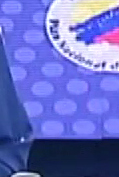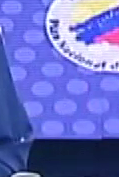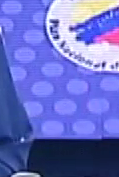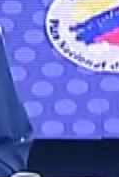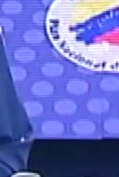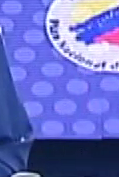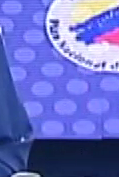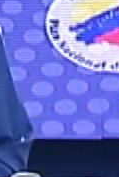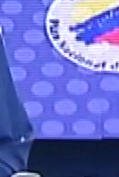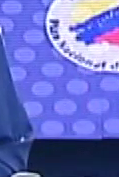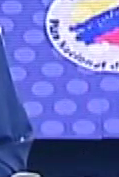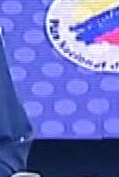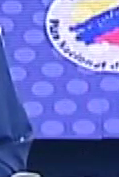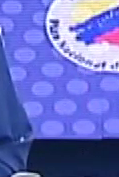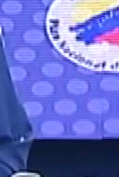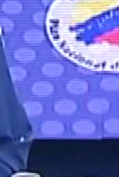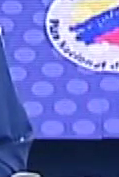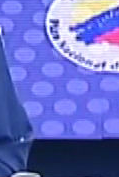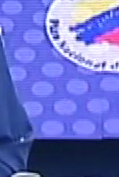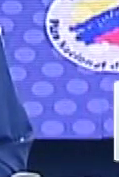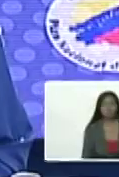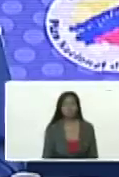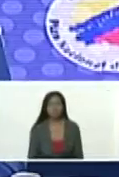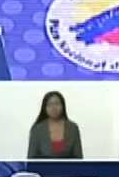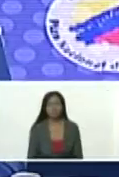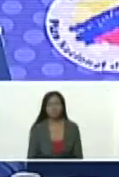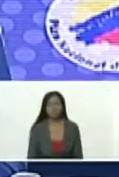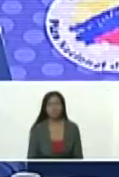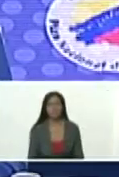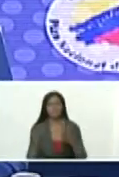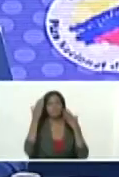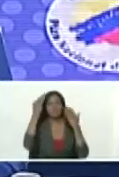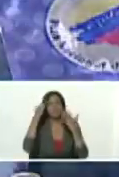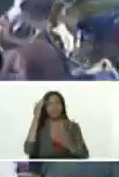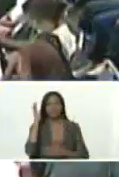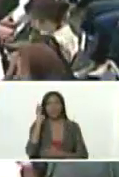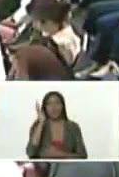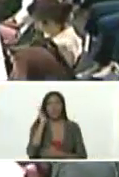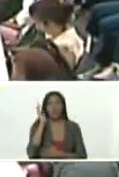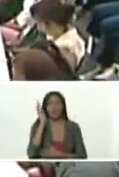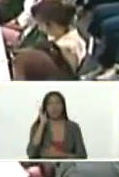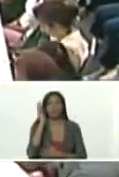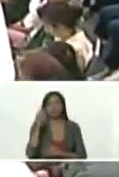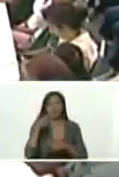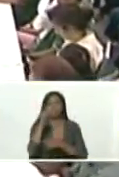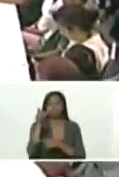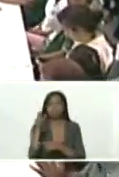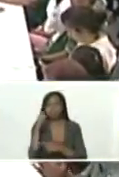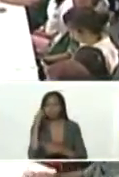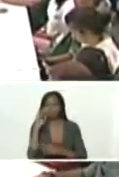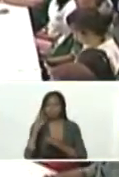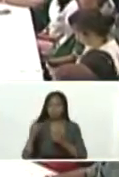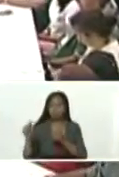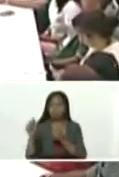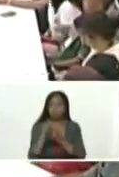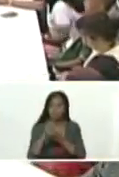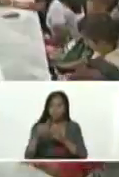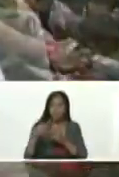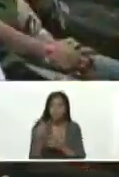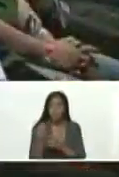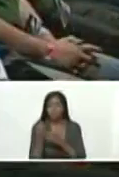Y así hay que continuar, compañero. Mi saludo al Congreso de Alfabetización y